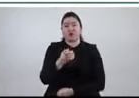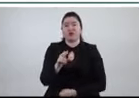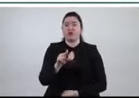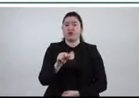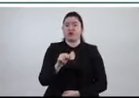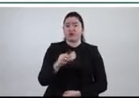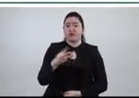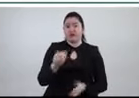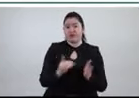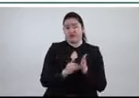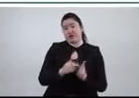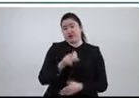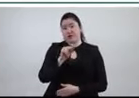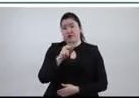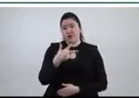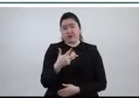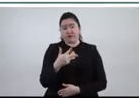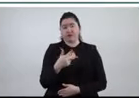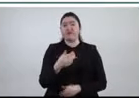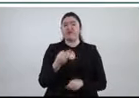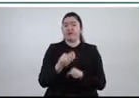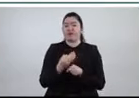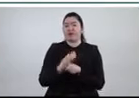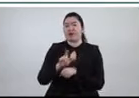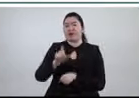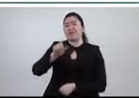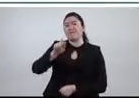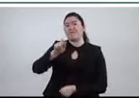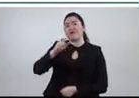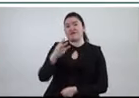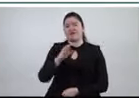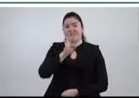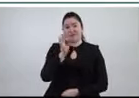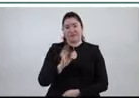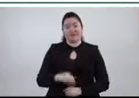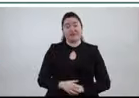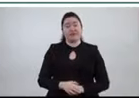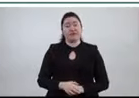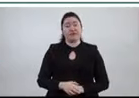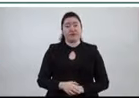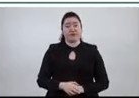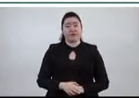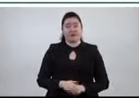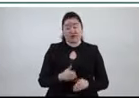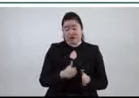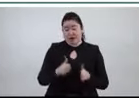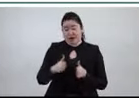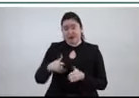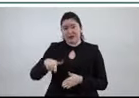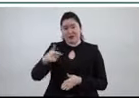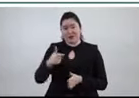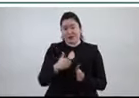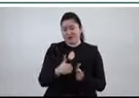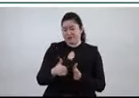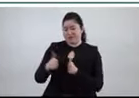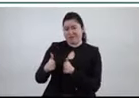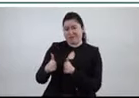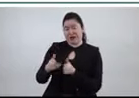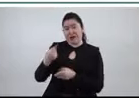283.088 las primeras dosis, esto es el 23%, y con la fase 12 que vamos a